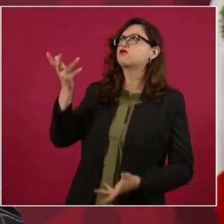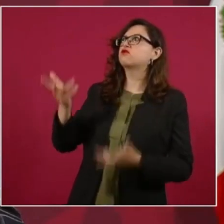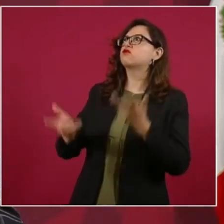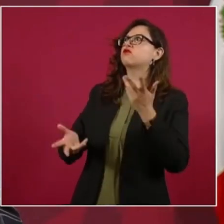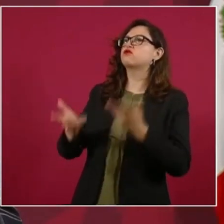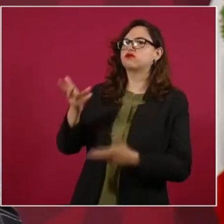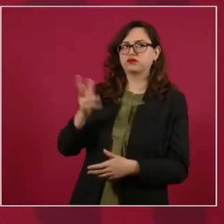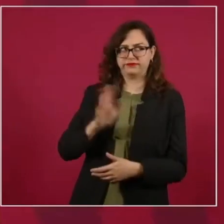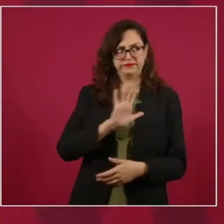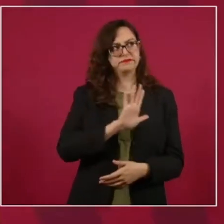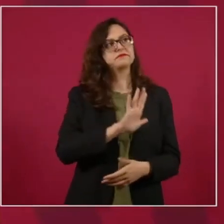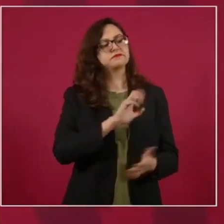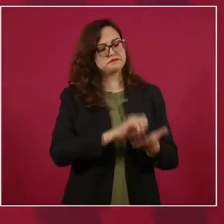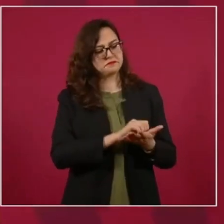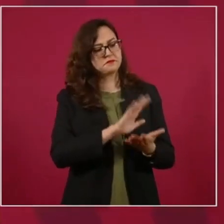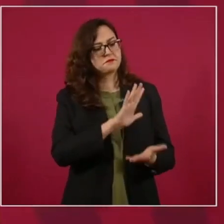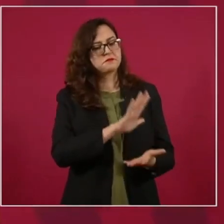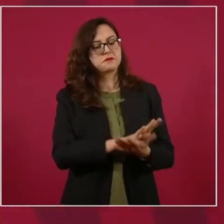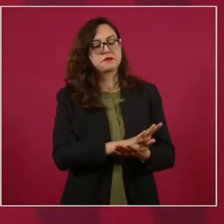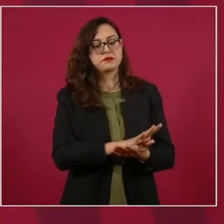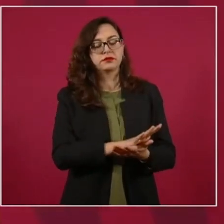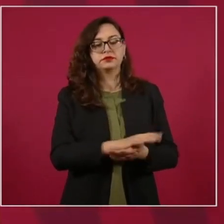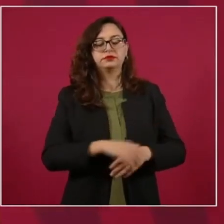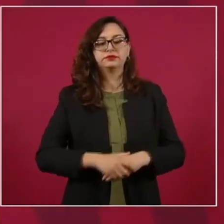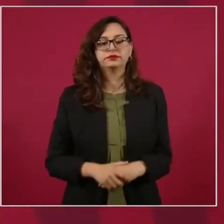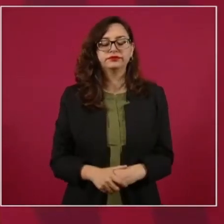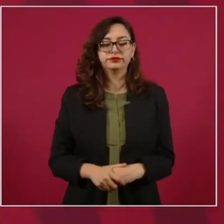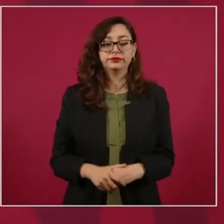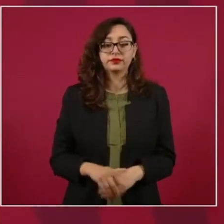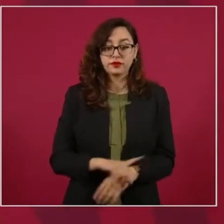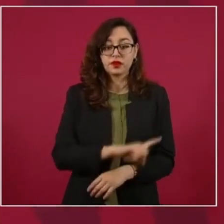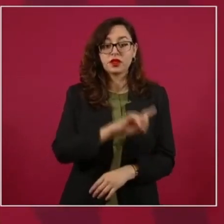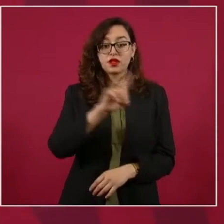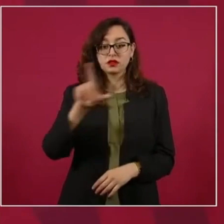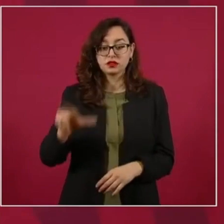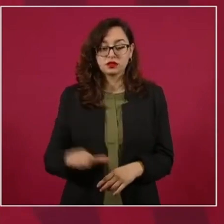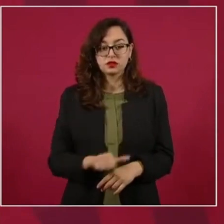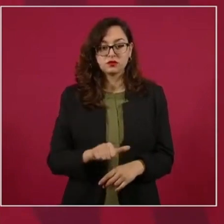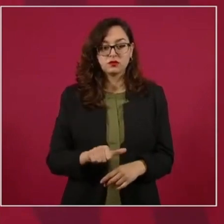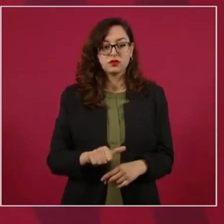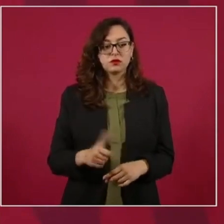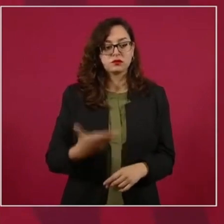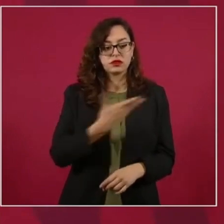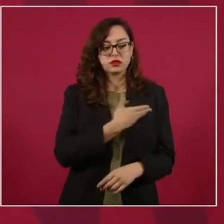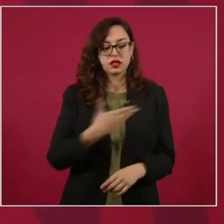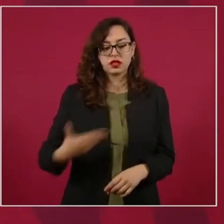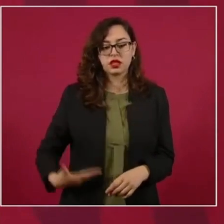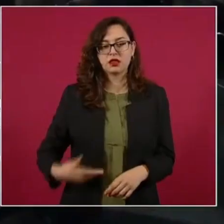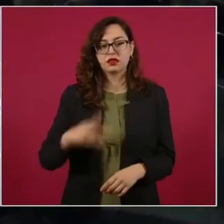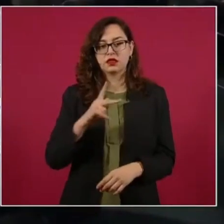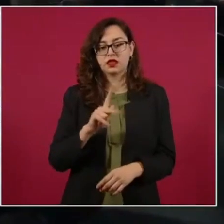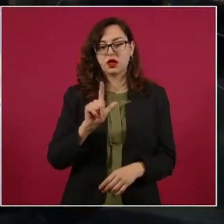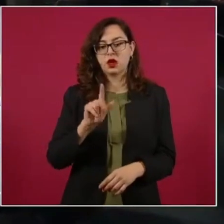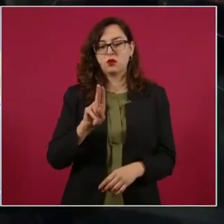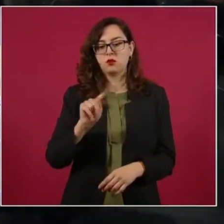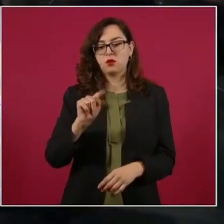Y luego, durante la presidencia de Plutarco Elías Calles, se repitió la